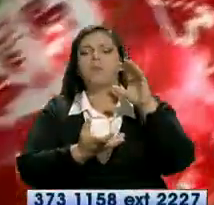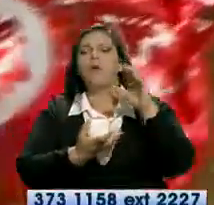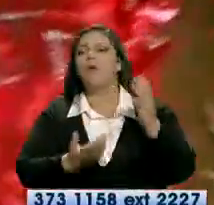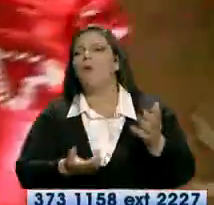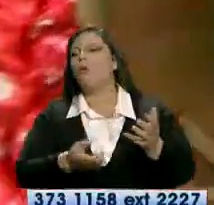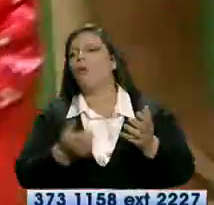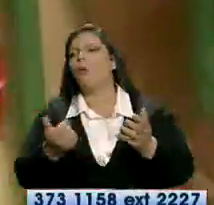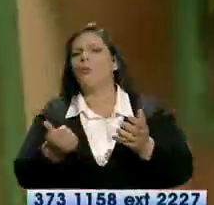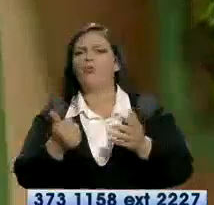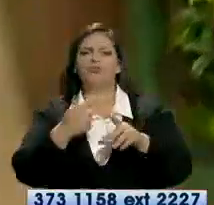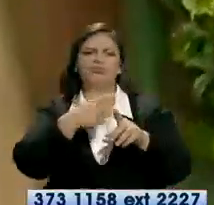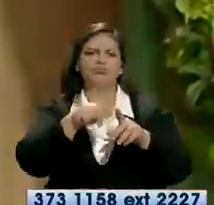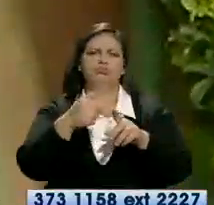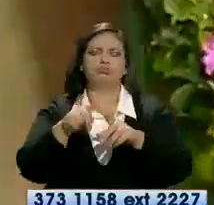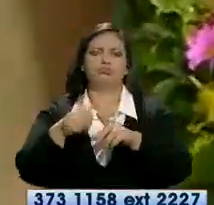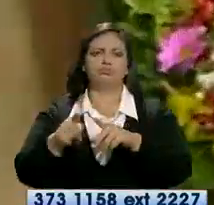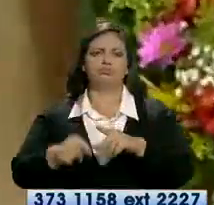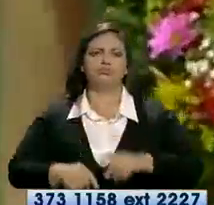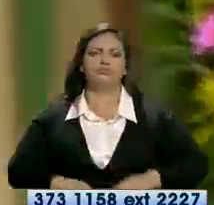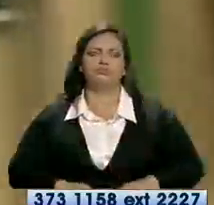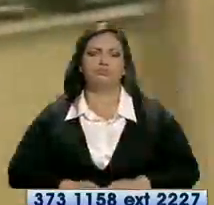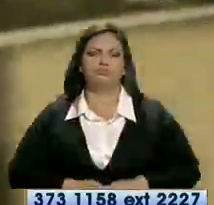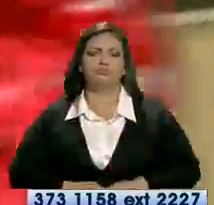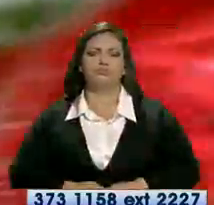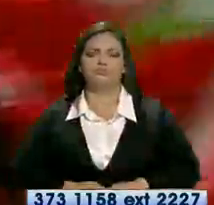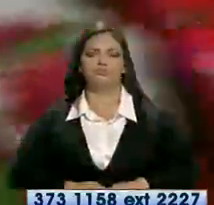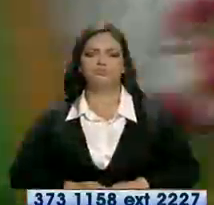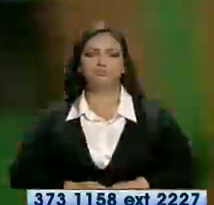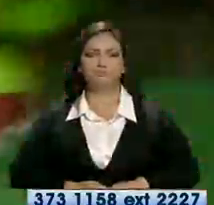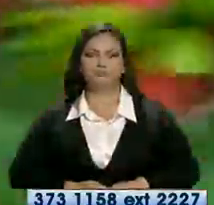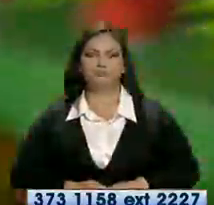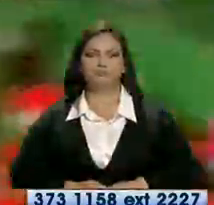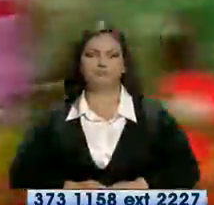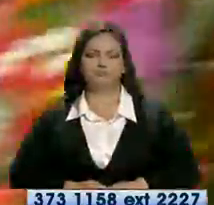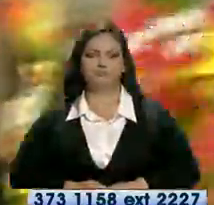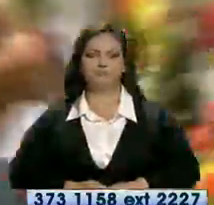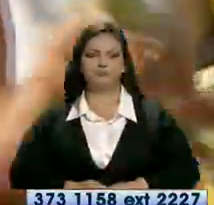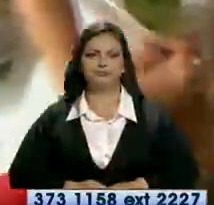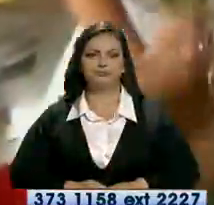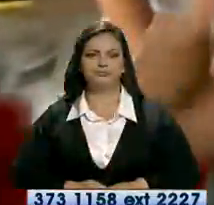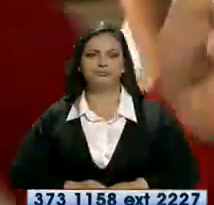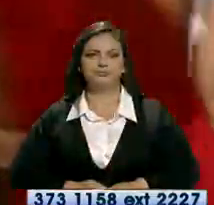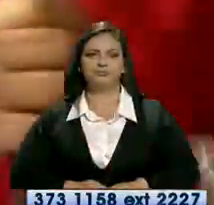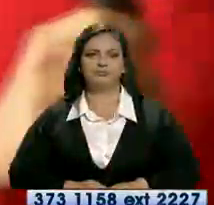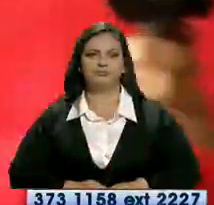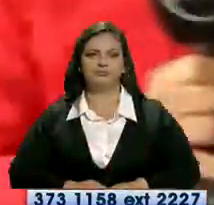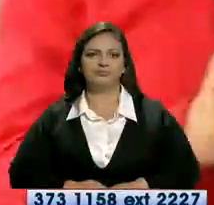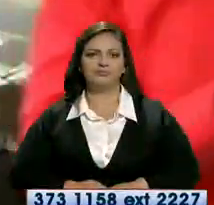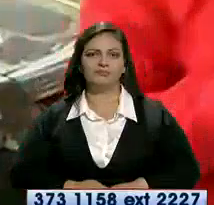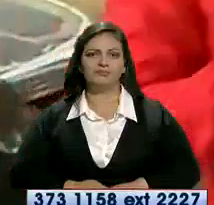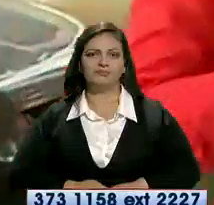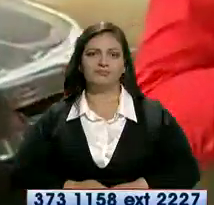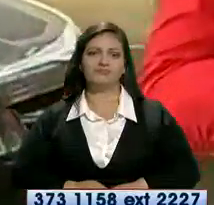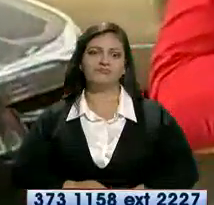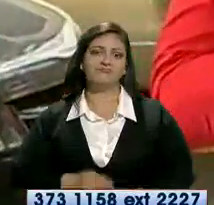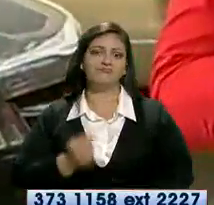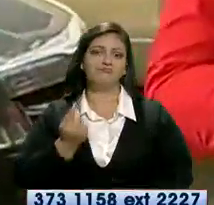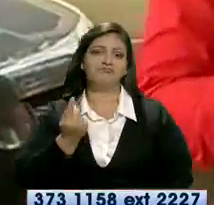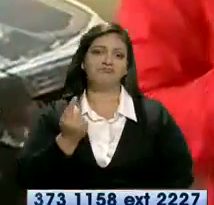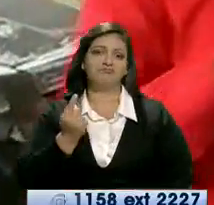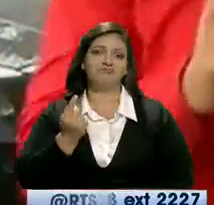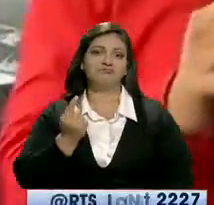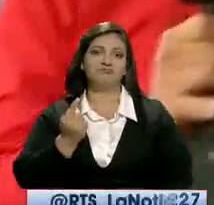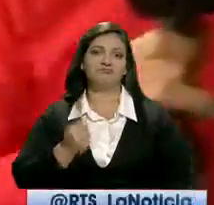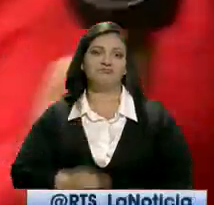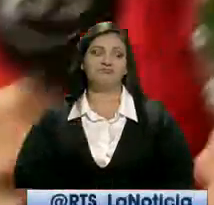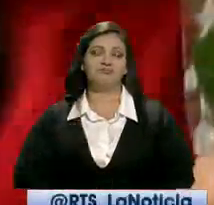y demás. ¿Ve? Algo novedoso. Muchísimas gracias, caballero. ¿Ve? Un ramito de flor para Adriana,